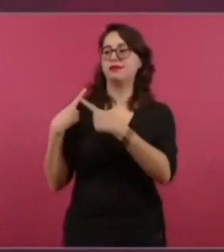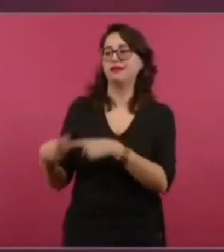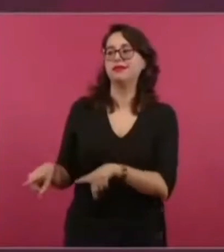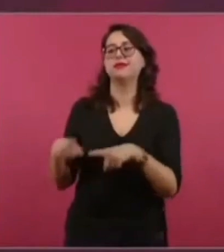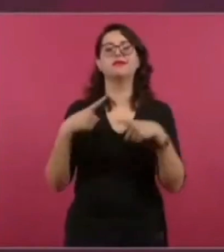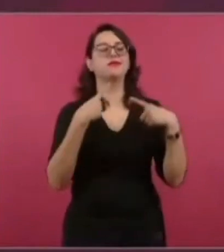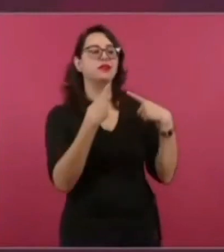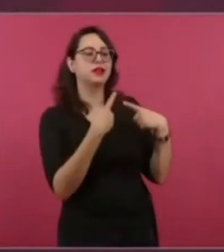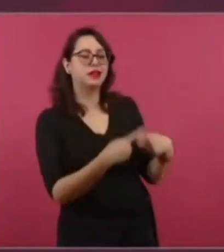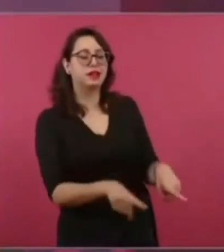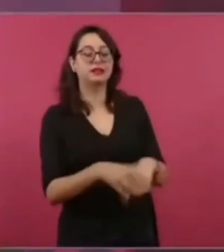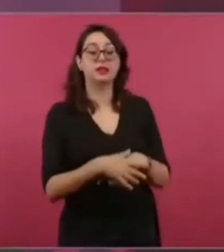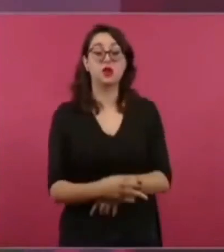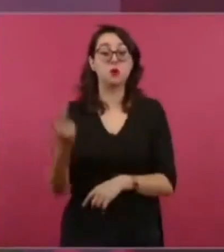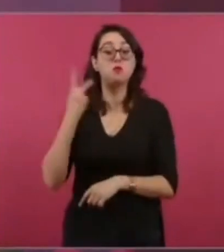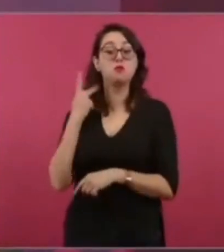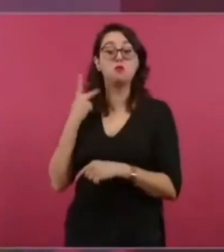Ayuda mucho.